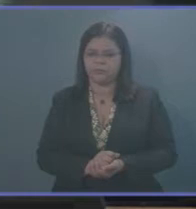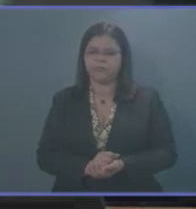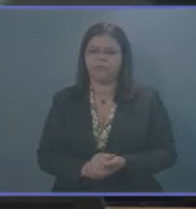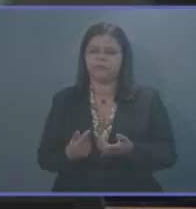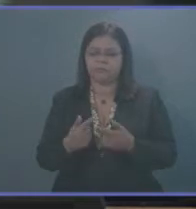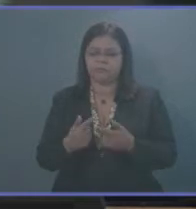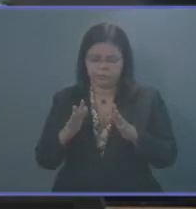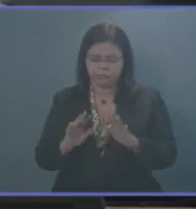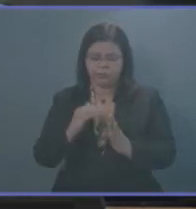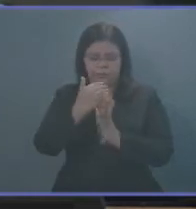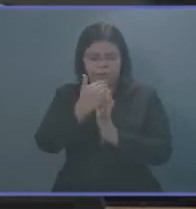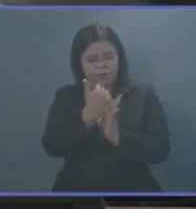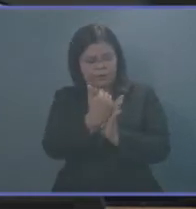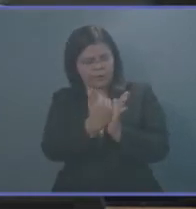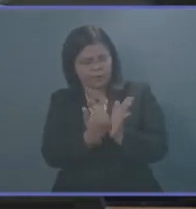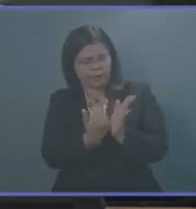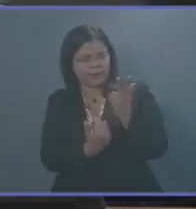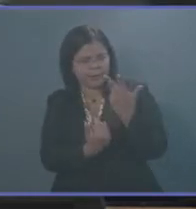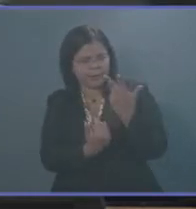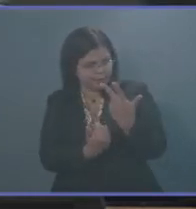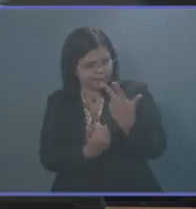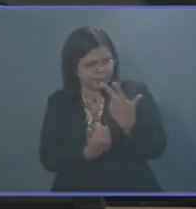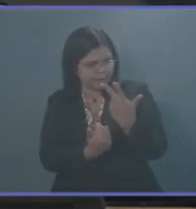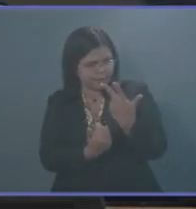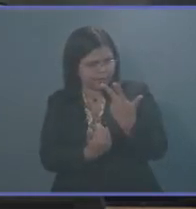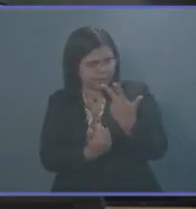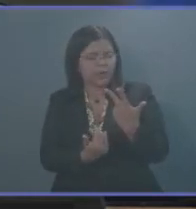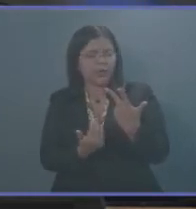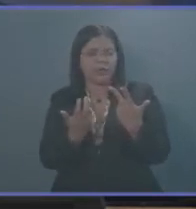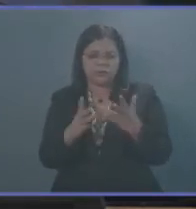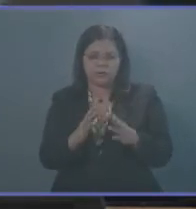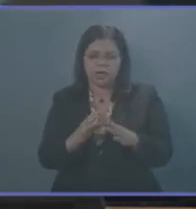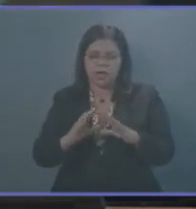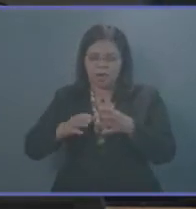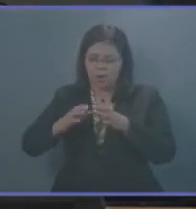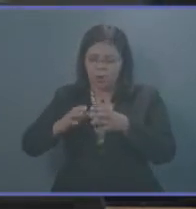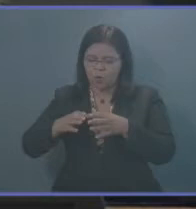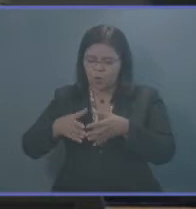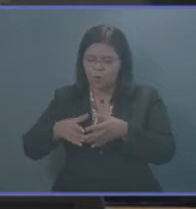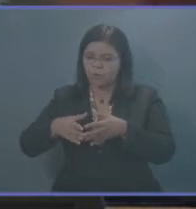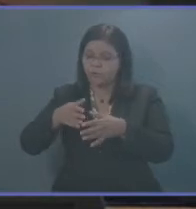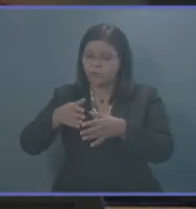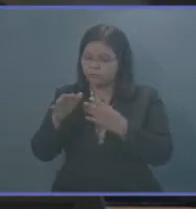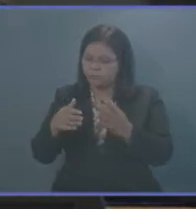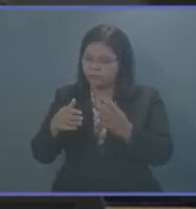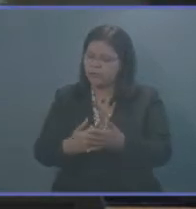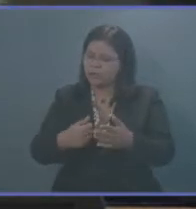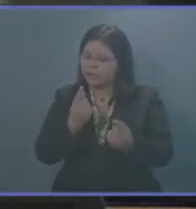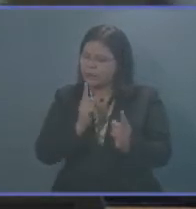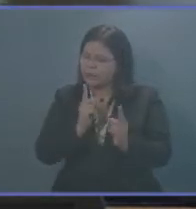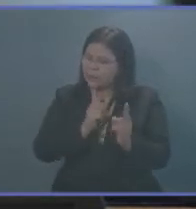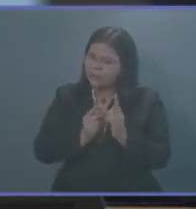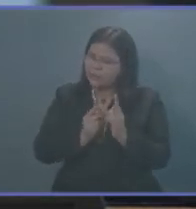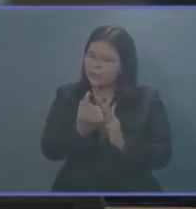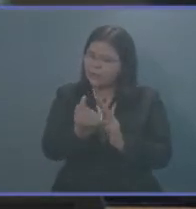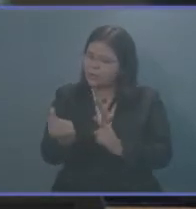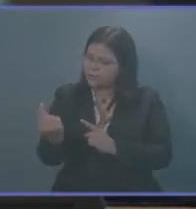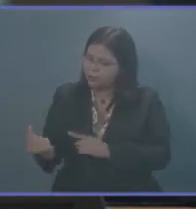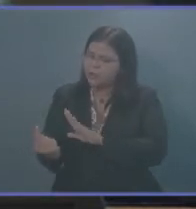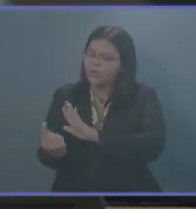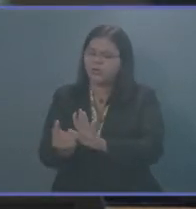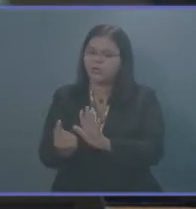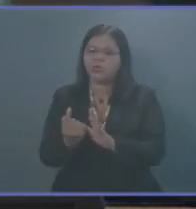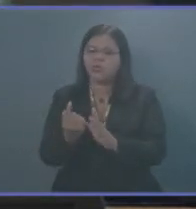Romanos 3. Que de conformidad a la Ley General Tributaria Municipal, los impuestos municipales deberán fundamentarse en la capacidad económica de los contribuyentes y en los